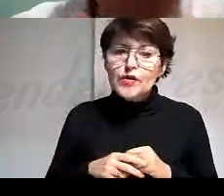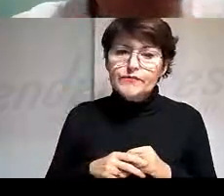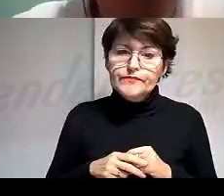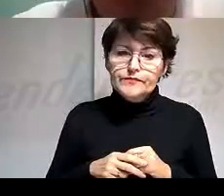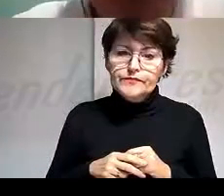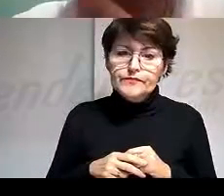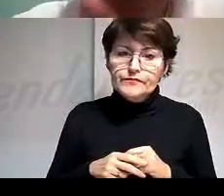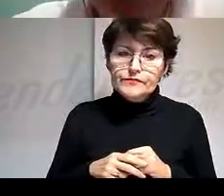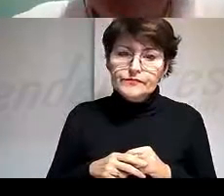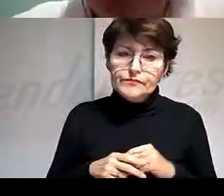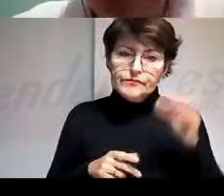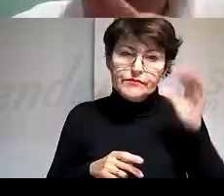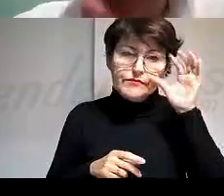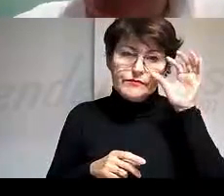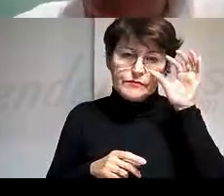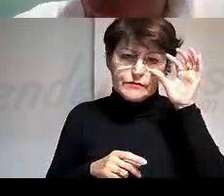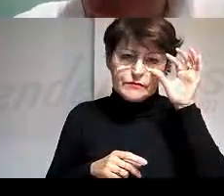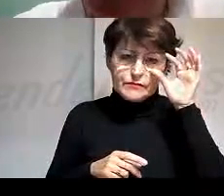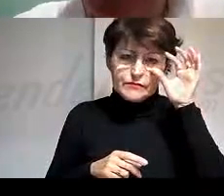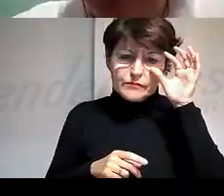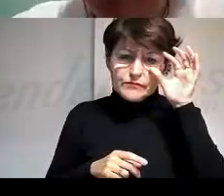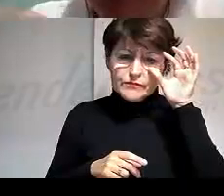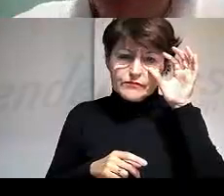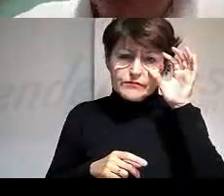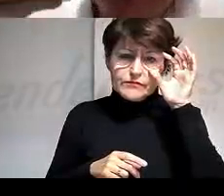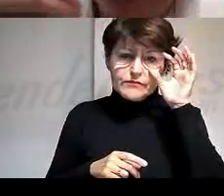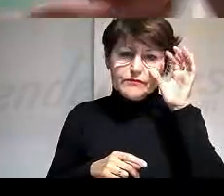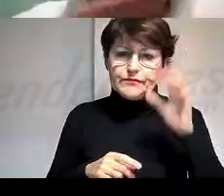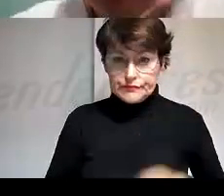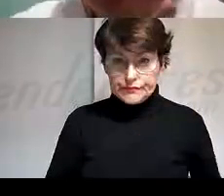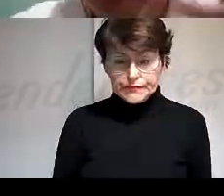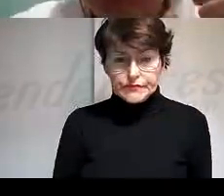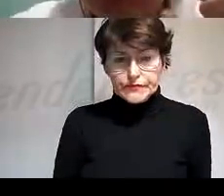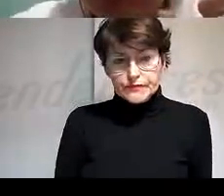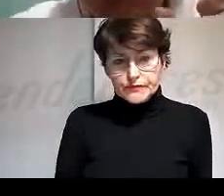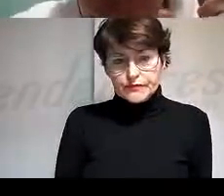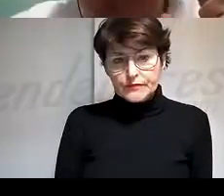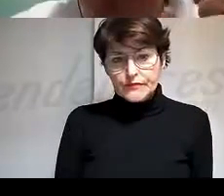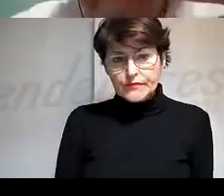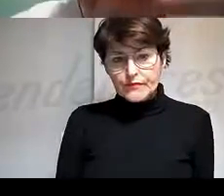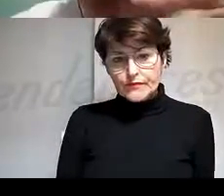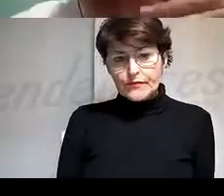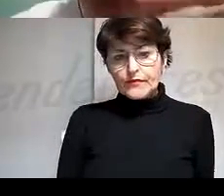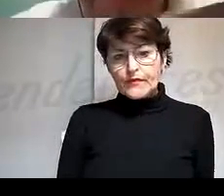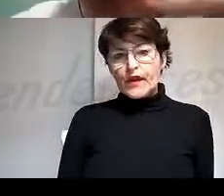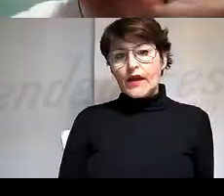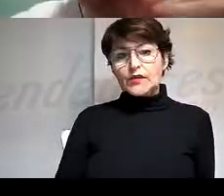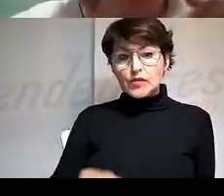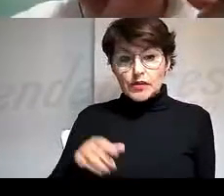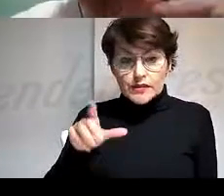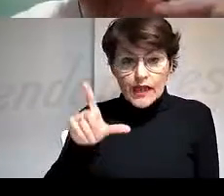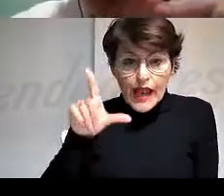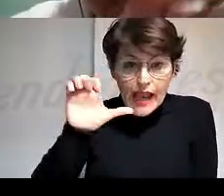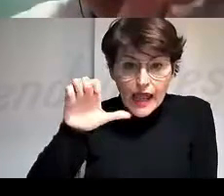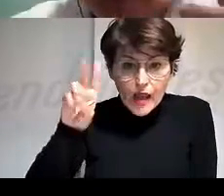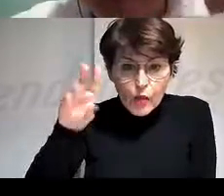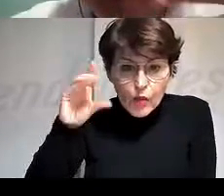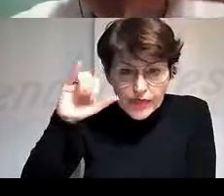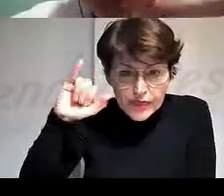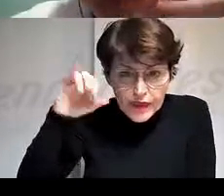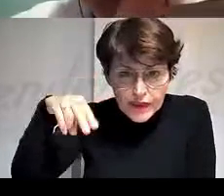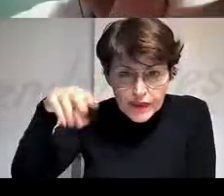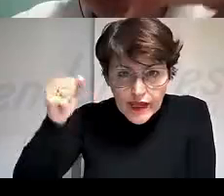esenciales, como hemos comentado, no los produce el cuerpo y los tenemos que ingerir. Los esenciales son la leucina, la isoleucina, fenilalanina,